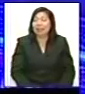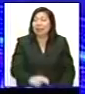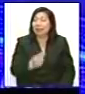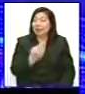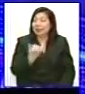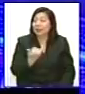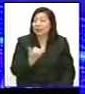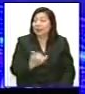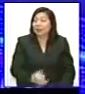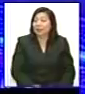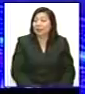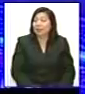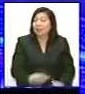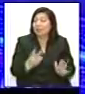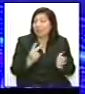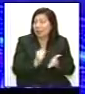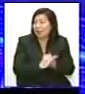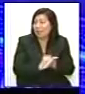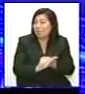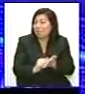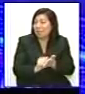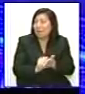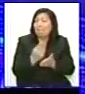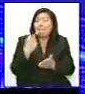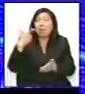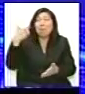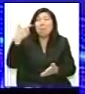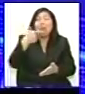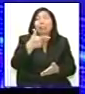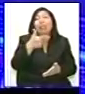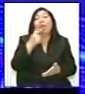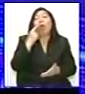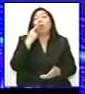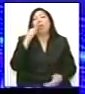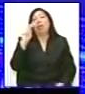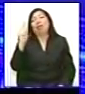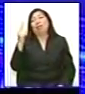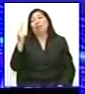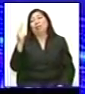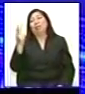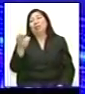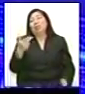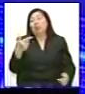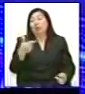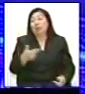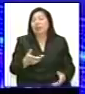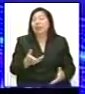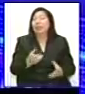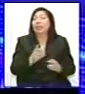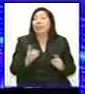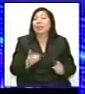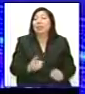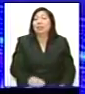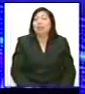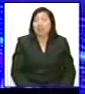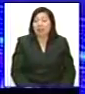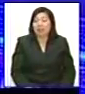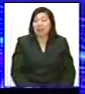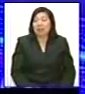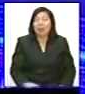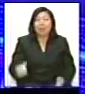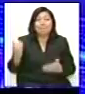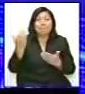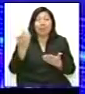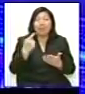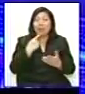de 7 meses por abatir a un presunto delincuente durante una intervención en el distrito de Castilla, Piura.